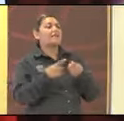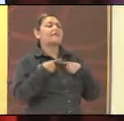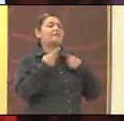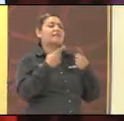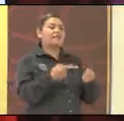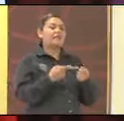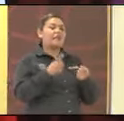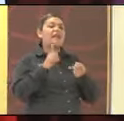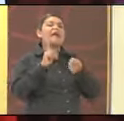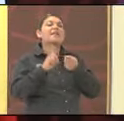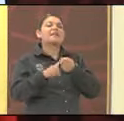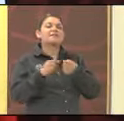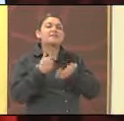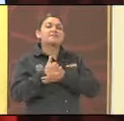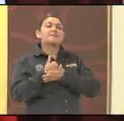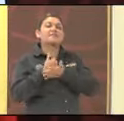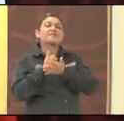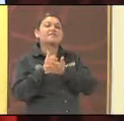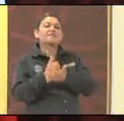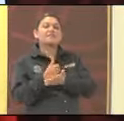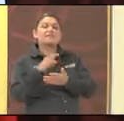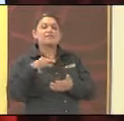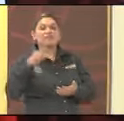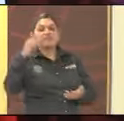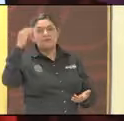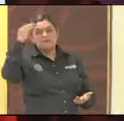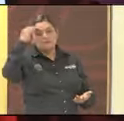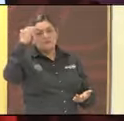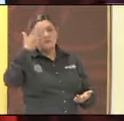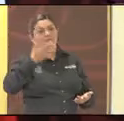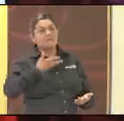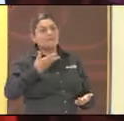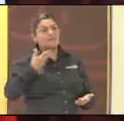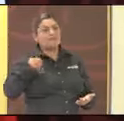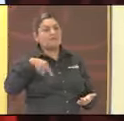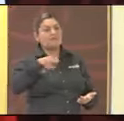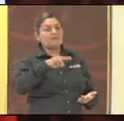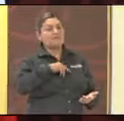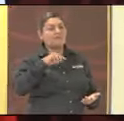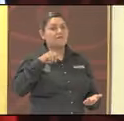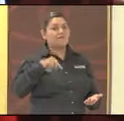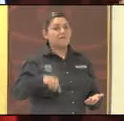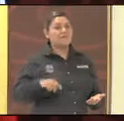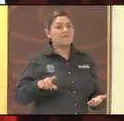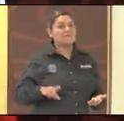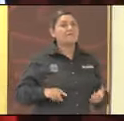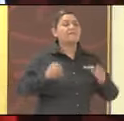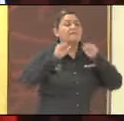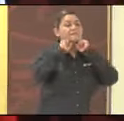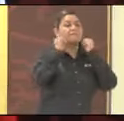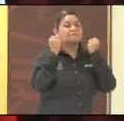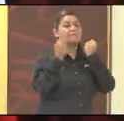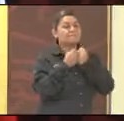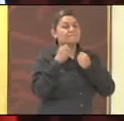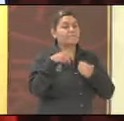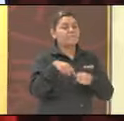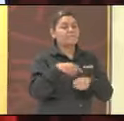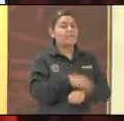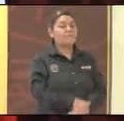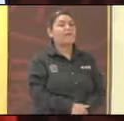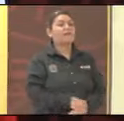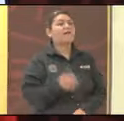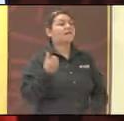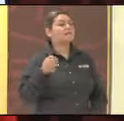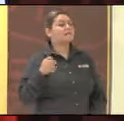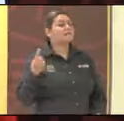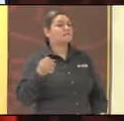a quién se le apoya en función del conocimiento que tenemos nosotros de las organizaciones sociales que tenemos en el municipio. Así